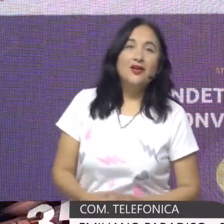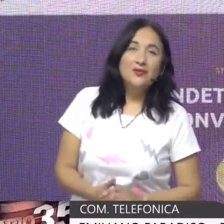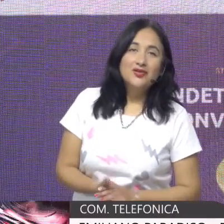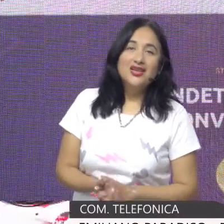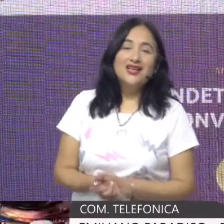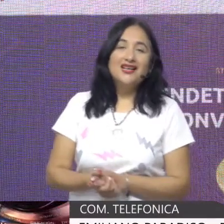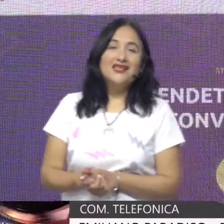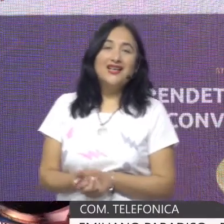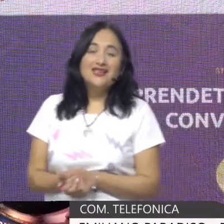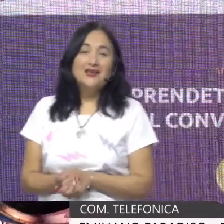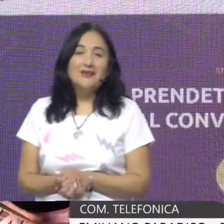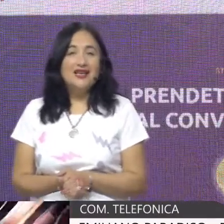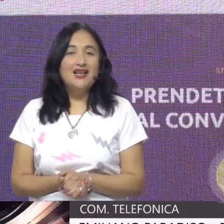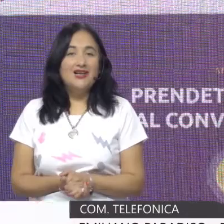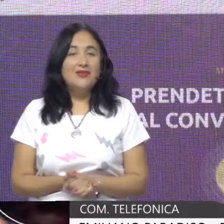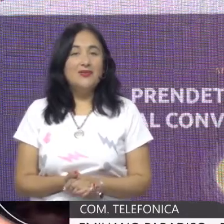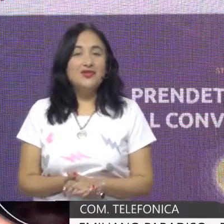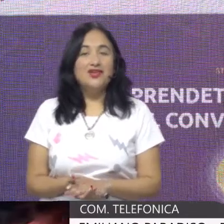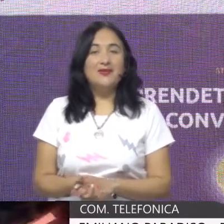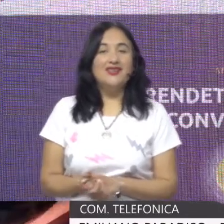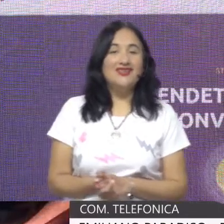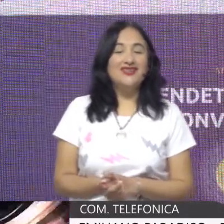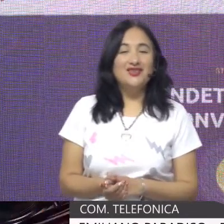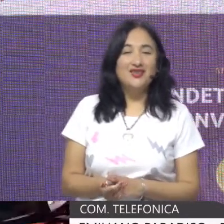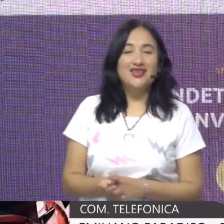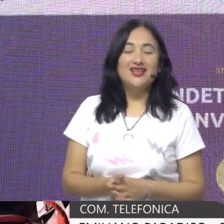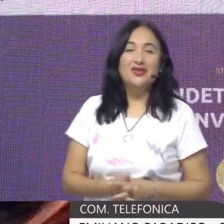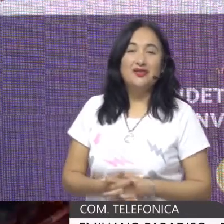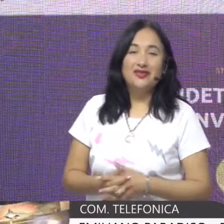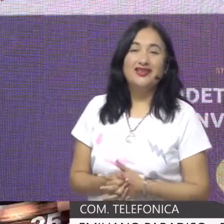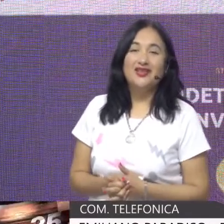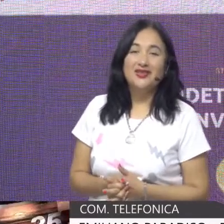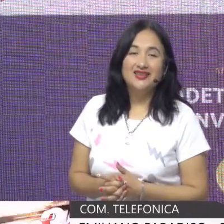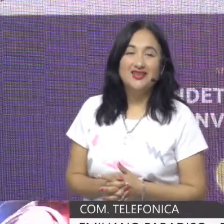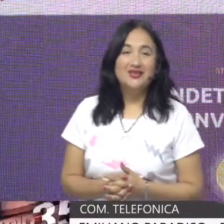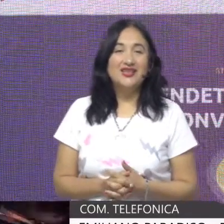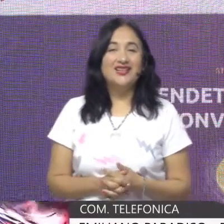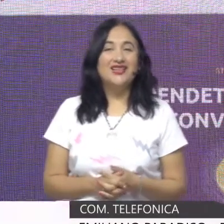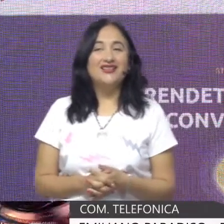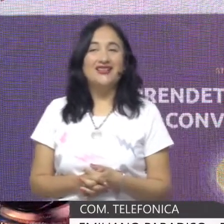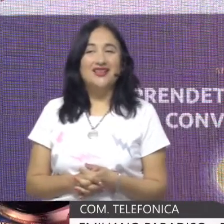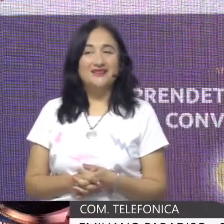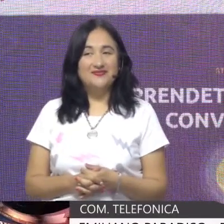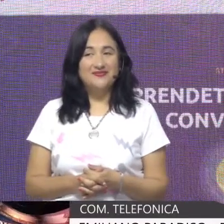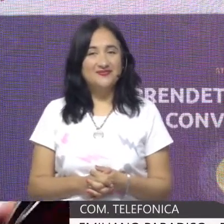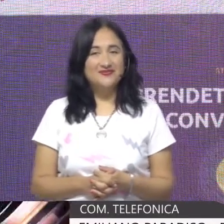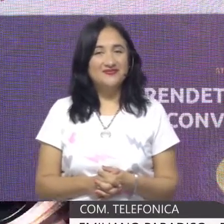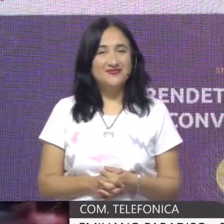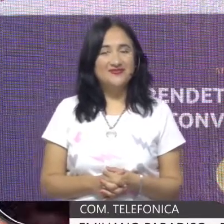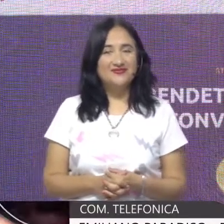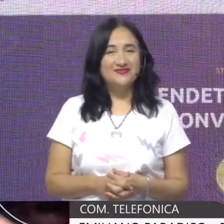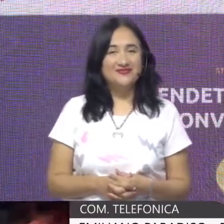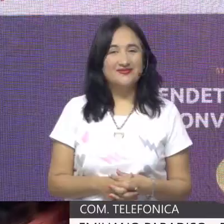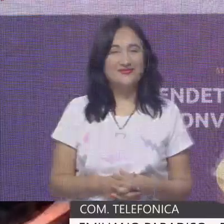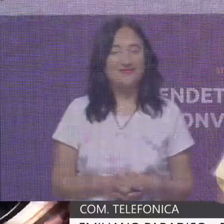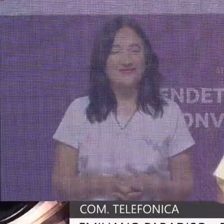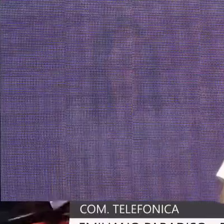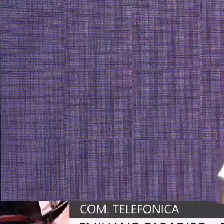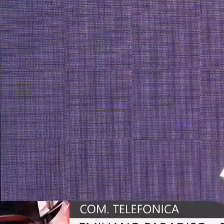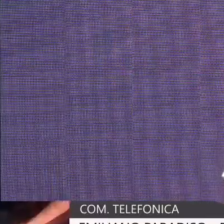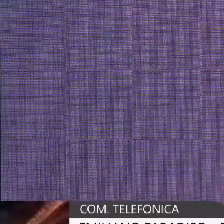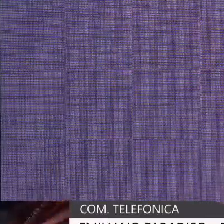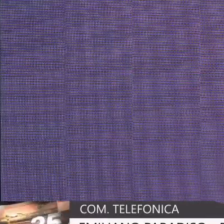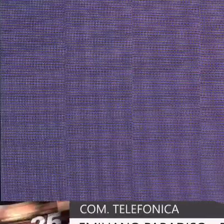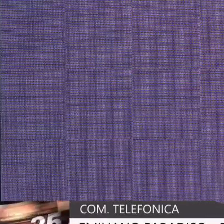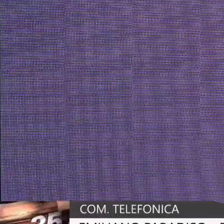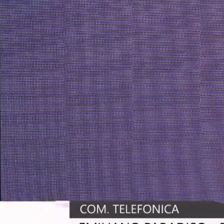bueno, muchas gracias Emiliano, vamos a estar pendientes entonces de todos los festejos, que tengas un excelente día. Muchísimas gracias a vos y a toda